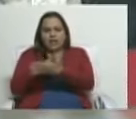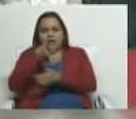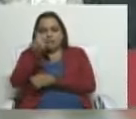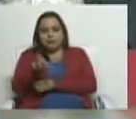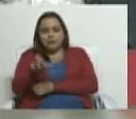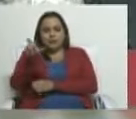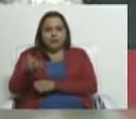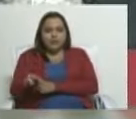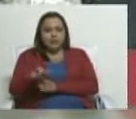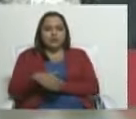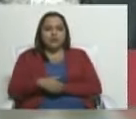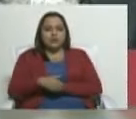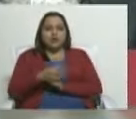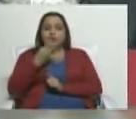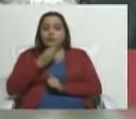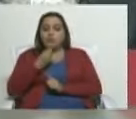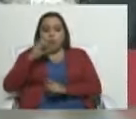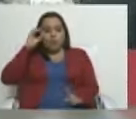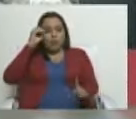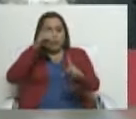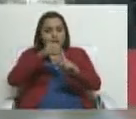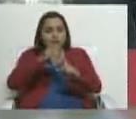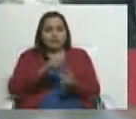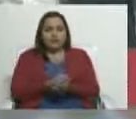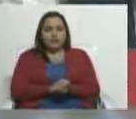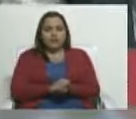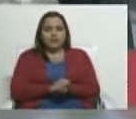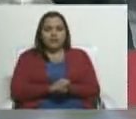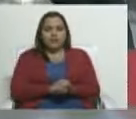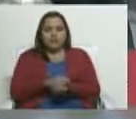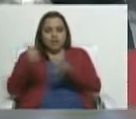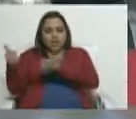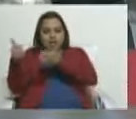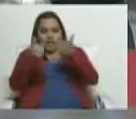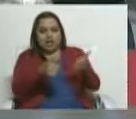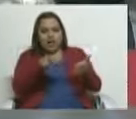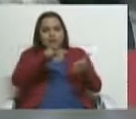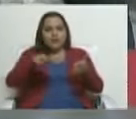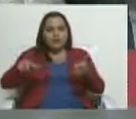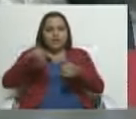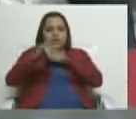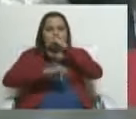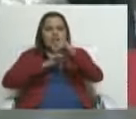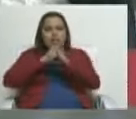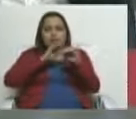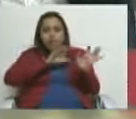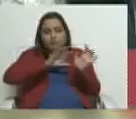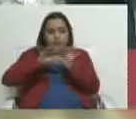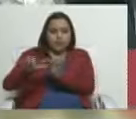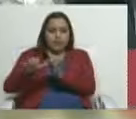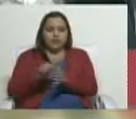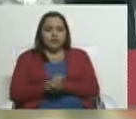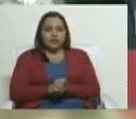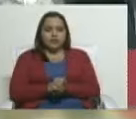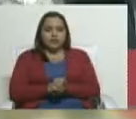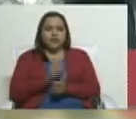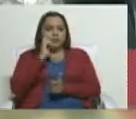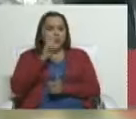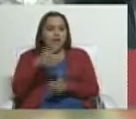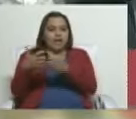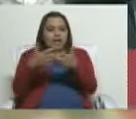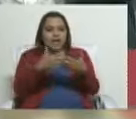del judaísmo como objetivo del fascismo y lo sustituye por los inmigrantes. Eso lo ves particularmente en la